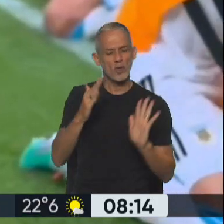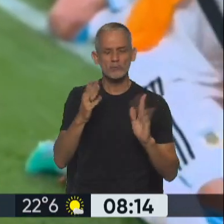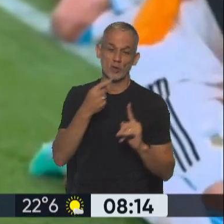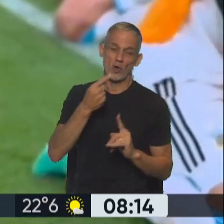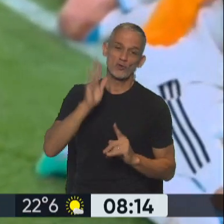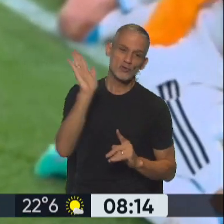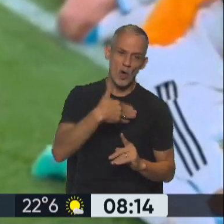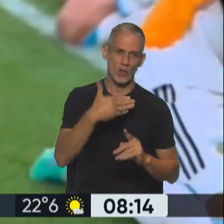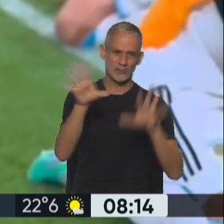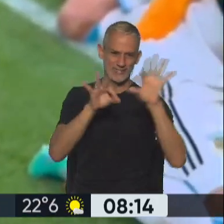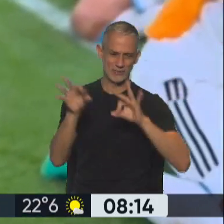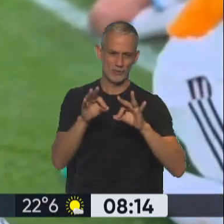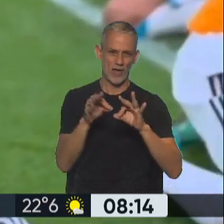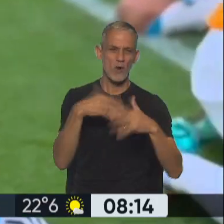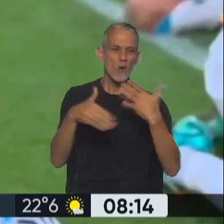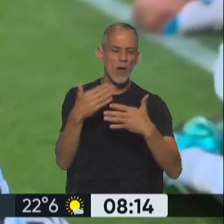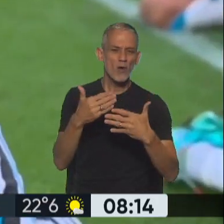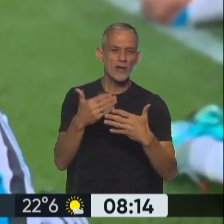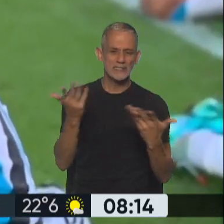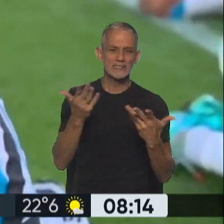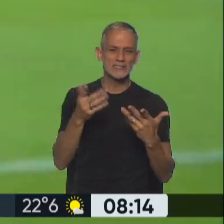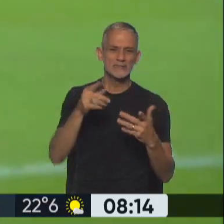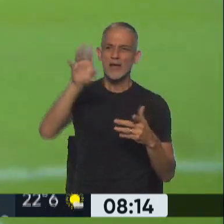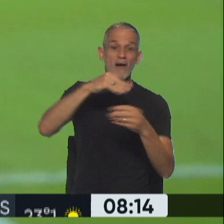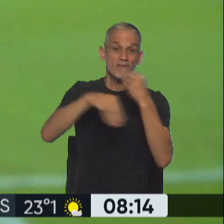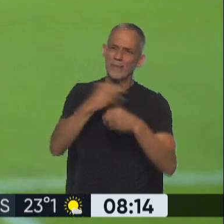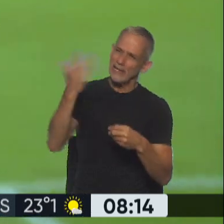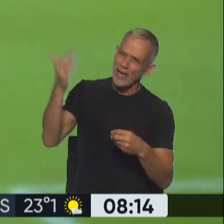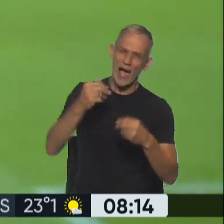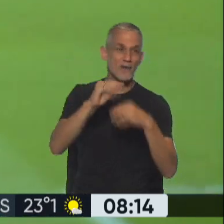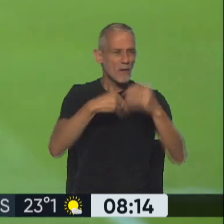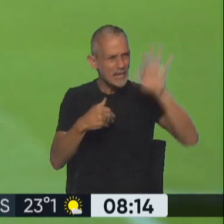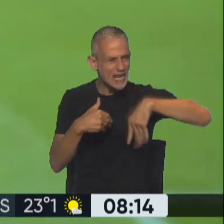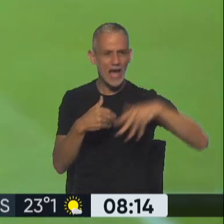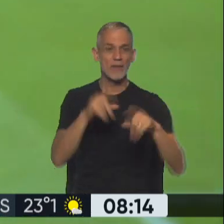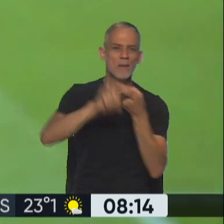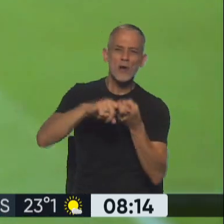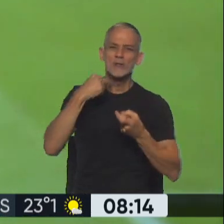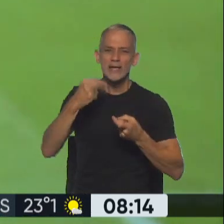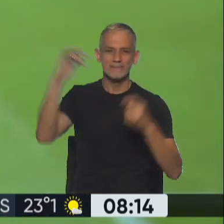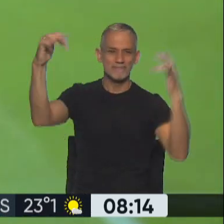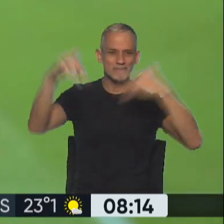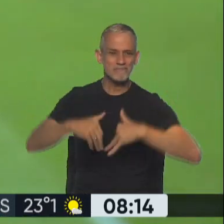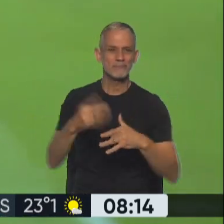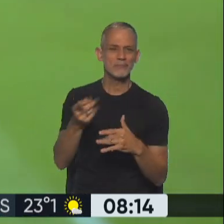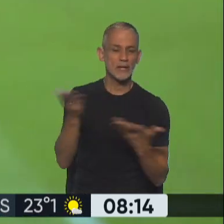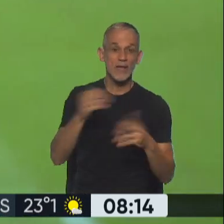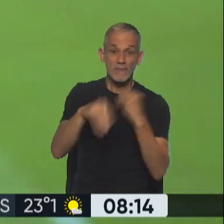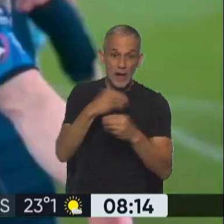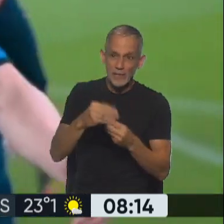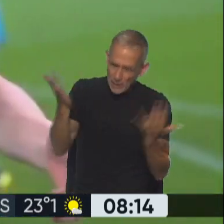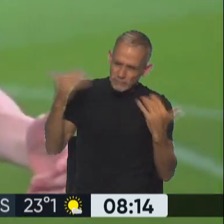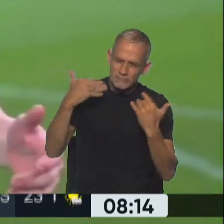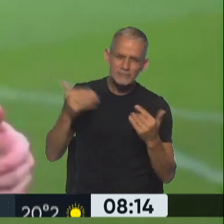decir todos los integrantes de nuestra selección hicieron bajar de La Tribuna a la familia a las esposas a los hijos y que esa familia junto con ellos